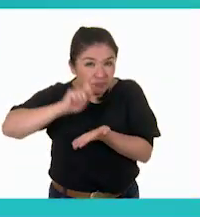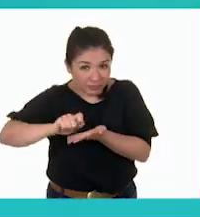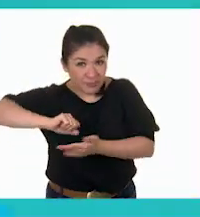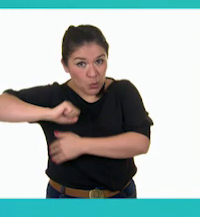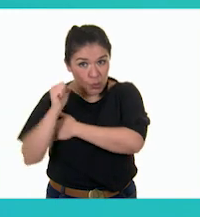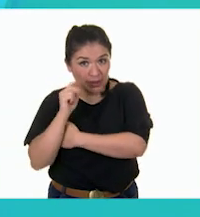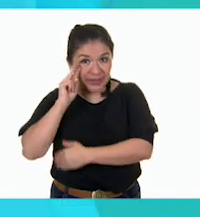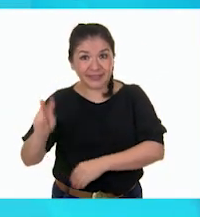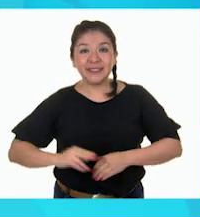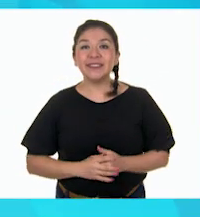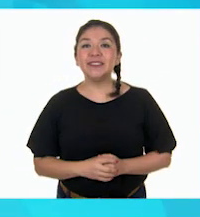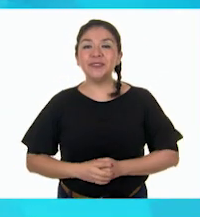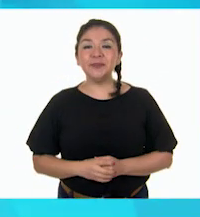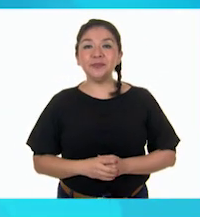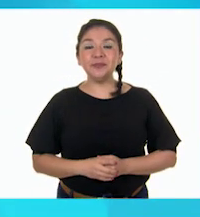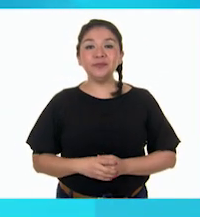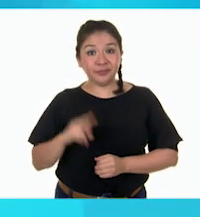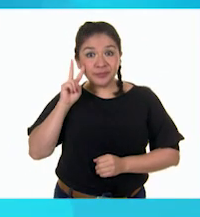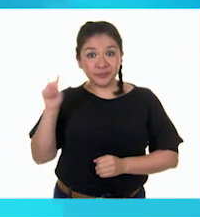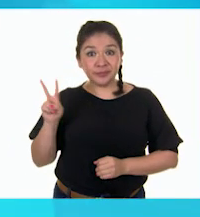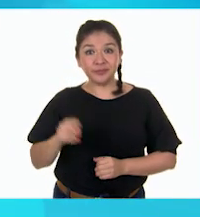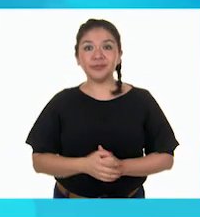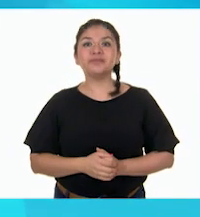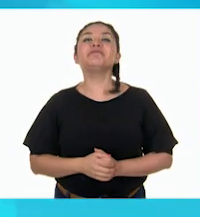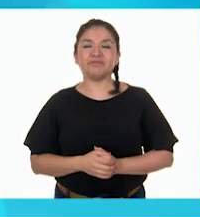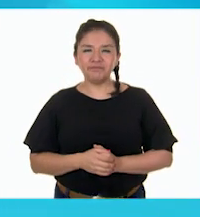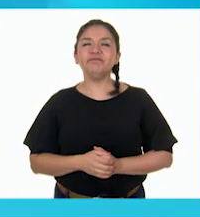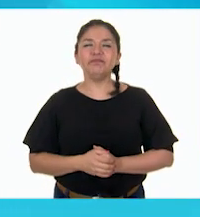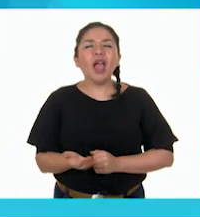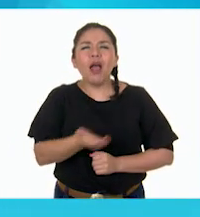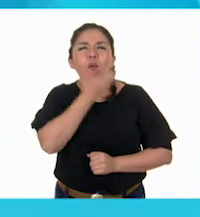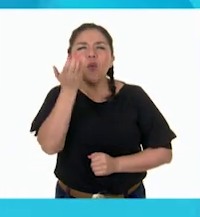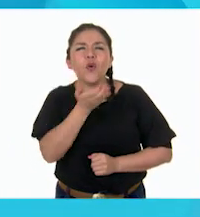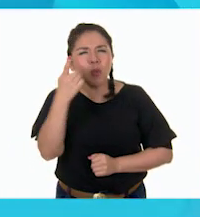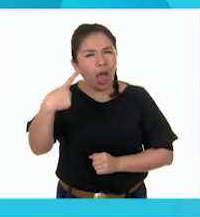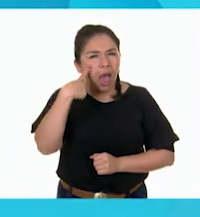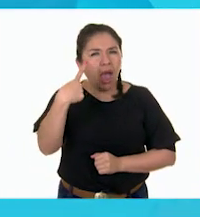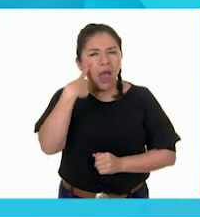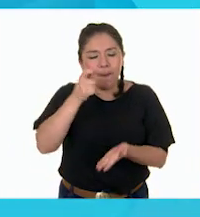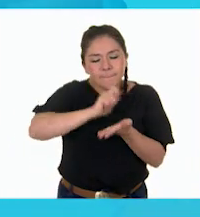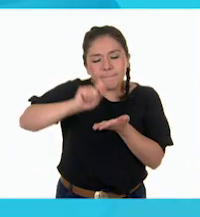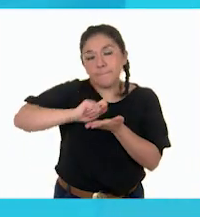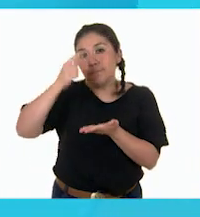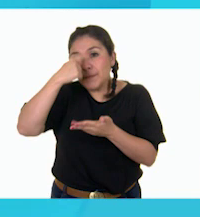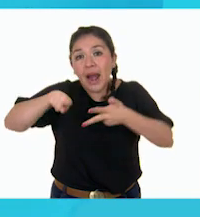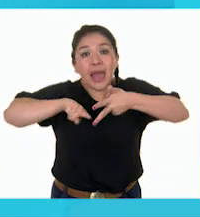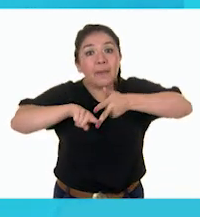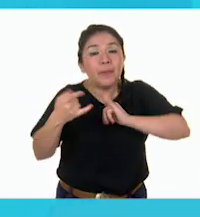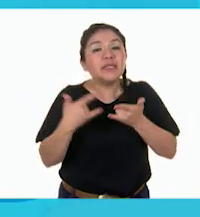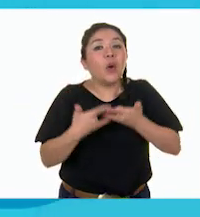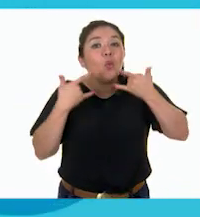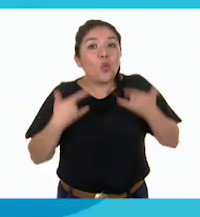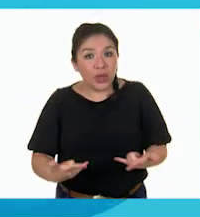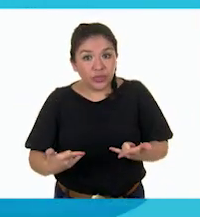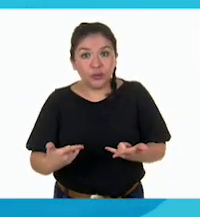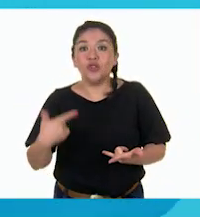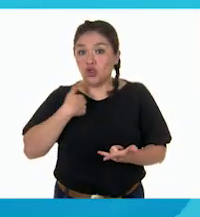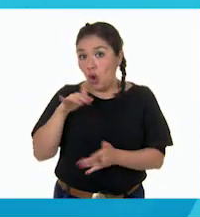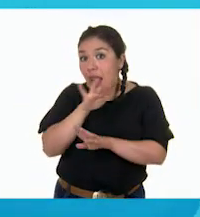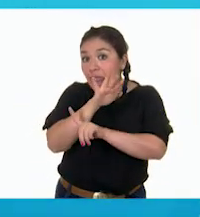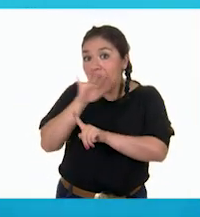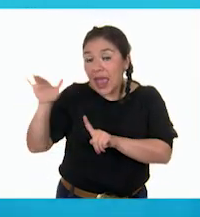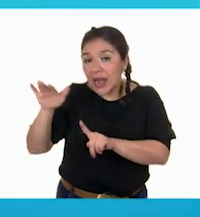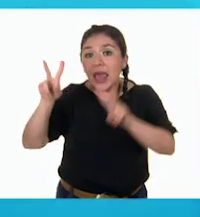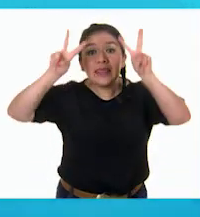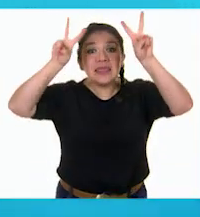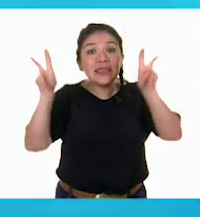por favor. Ahí está. Ahí está. Dice, frases típicas para iniciar un cuento. Yo voy a leer el título y te voy a pedir de